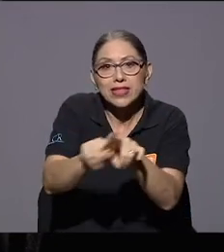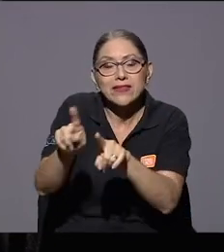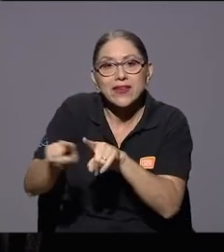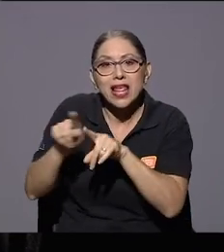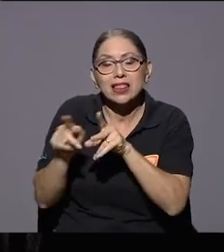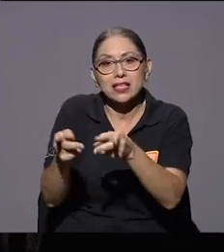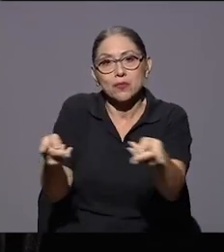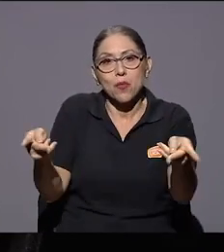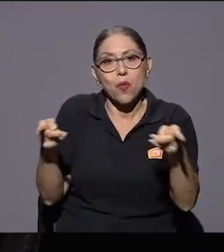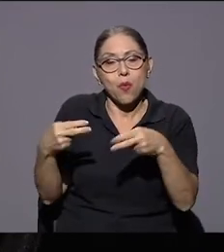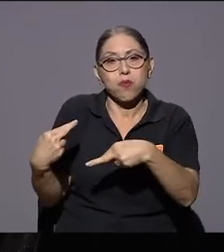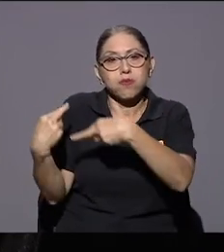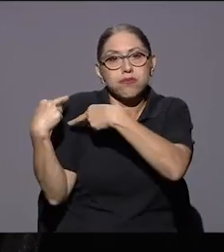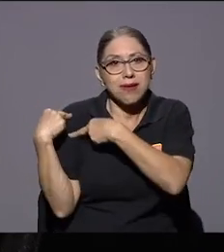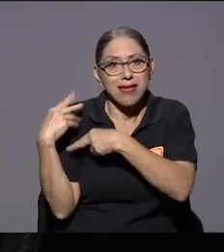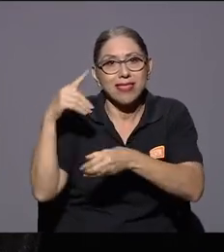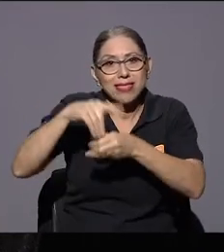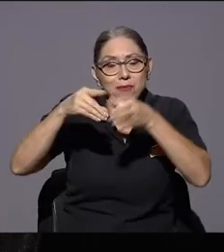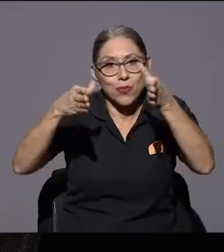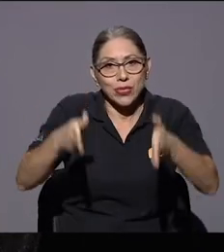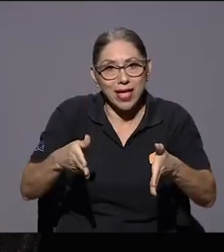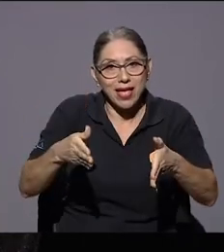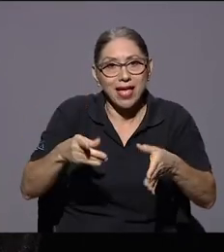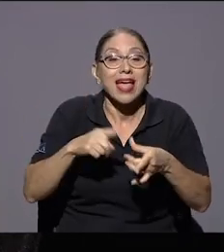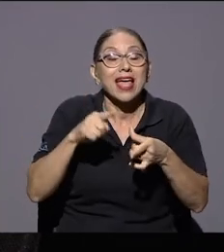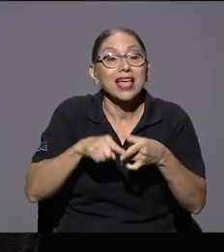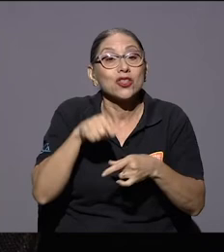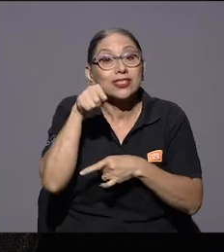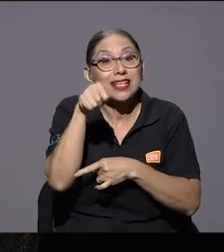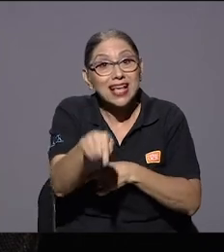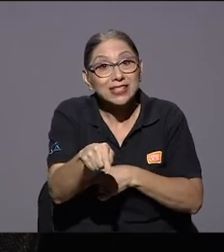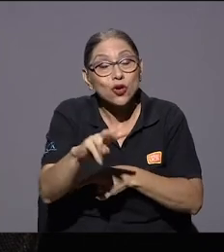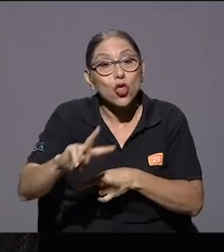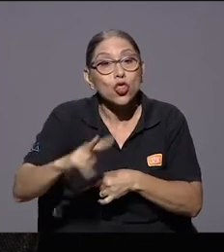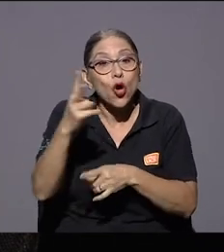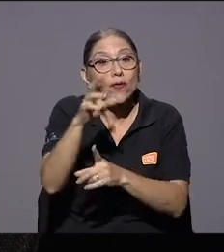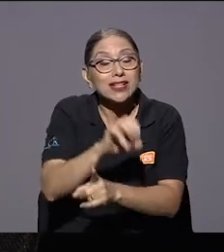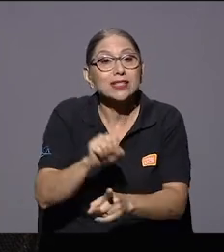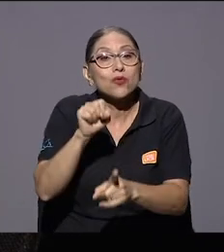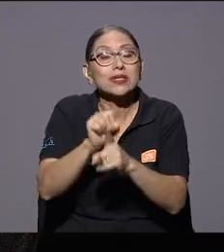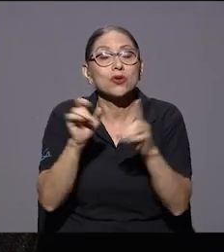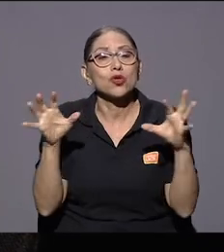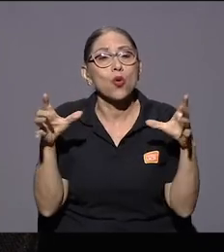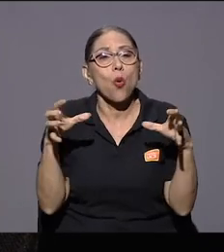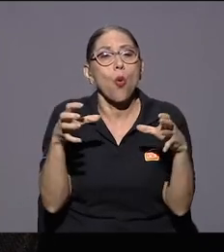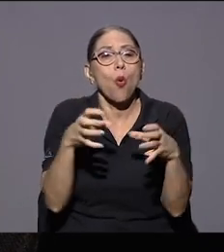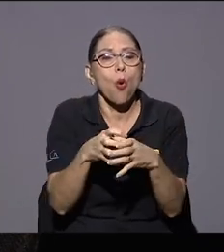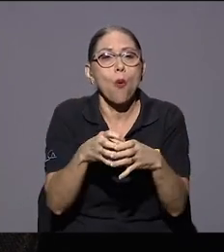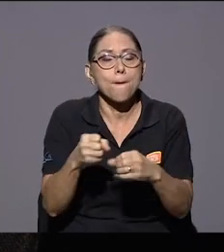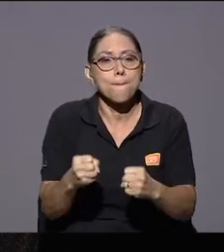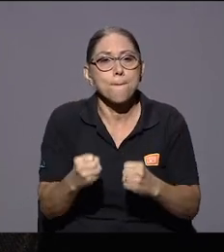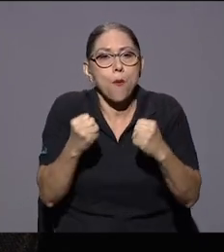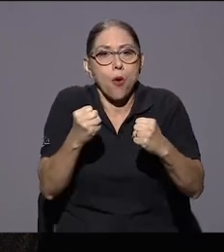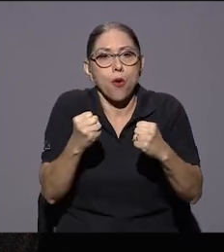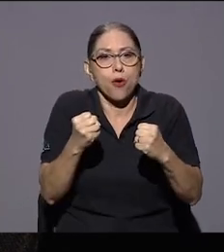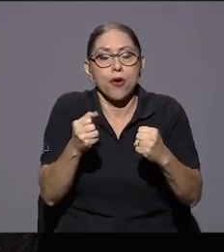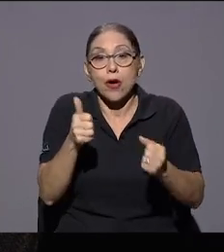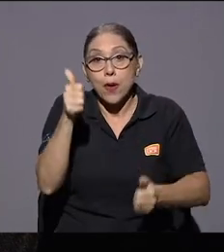diputadas. Entonces, es un doble fenómeno de concentración de poder porque los candidatos,